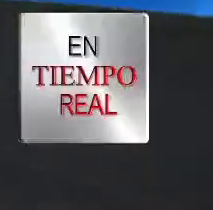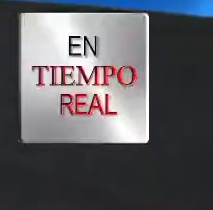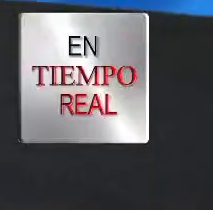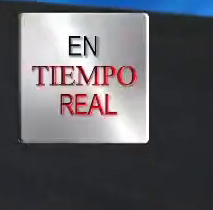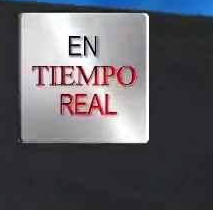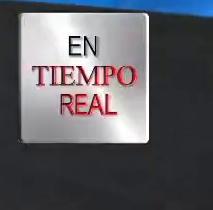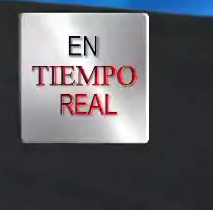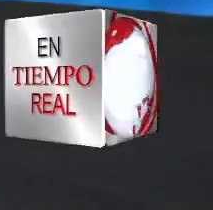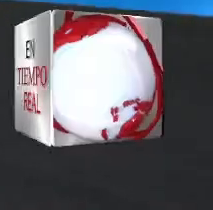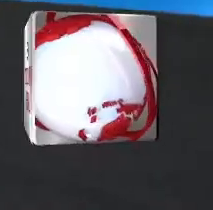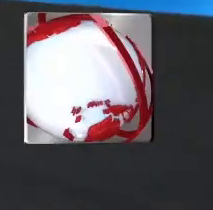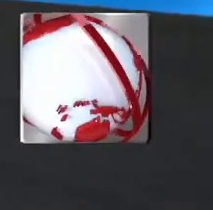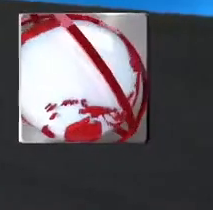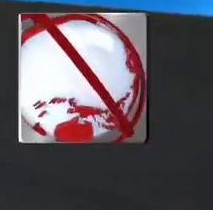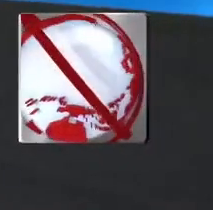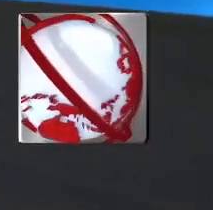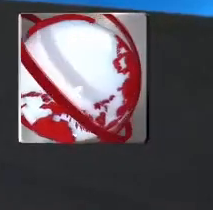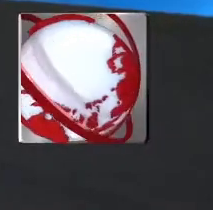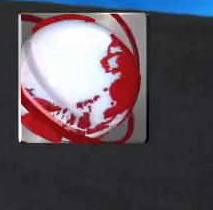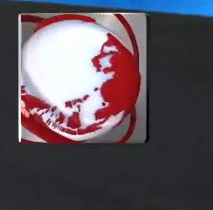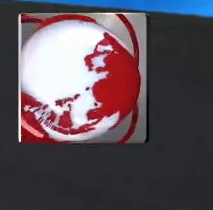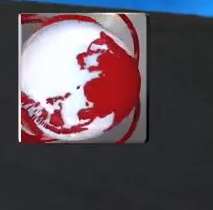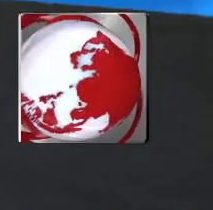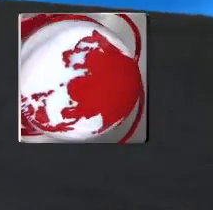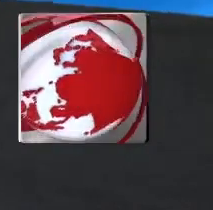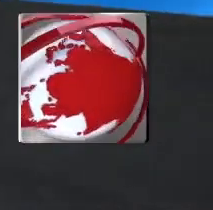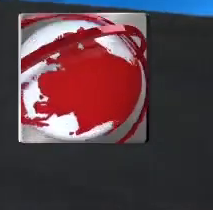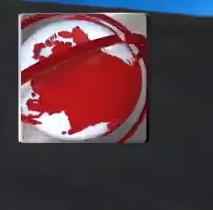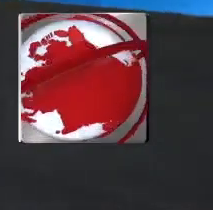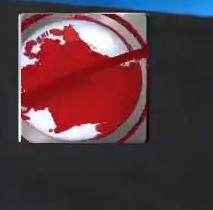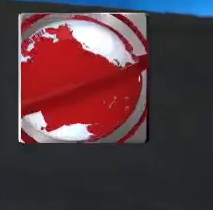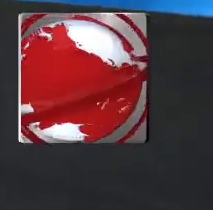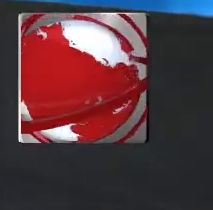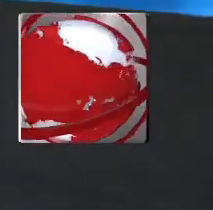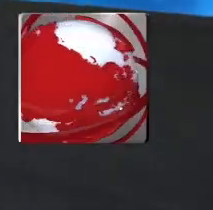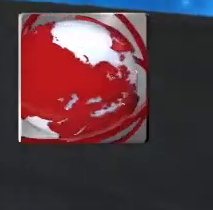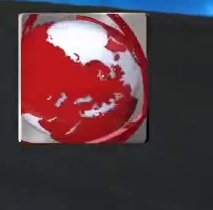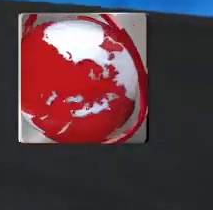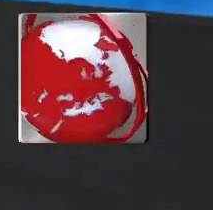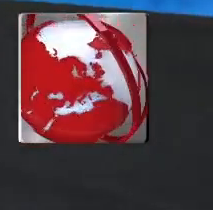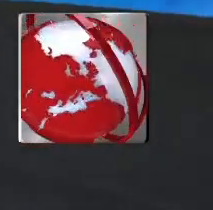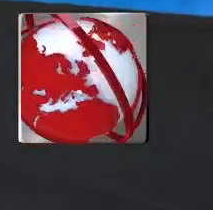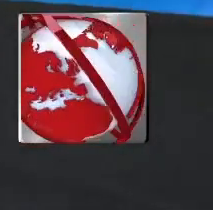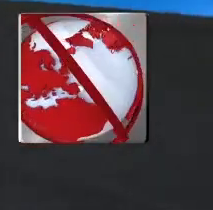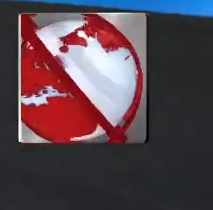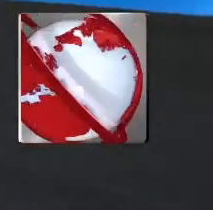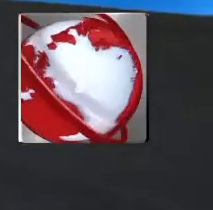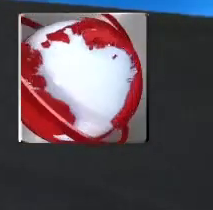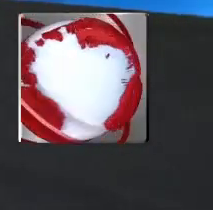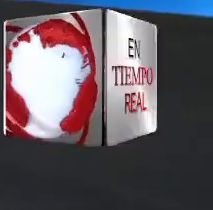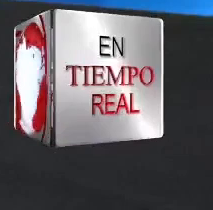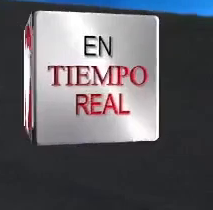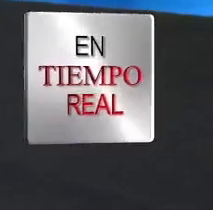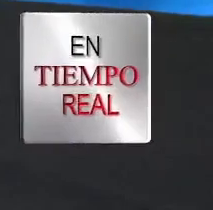El Congreso de Oaxaca aprobó la iniciativa de reforma a la Ley de Transparencia, Acceso a la Información Pública y Buen Gobierno de